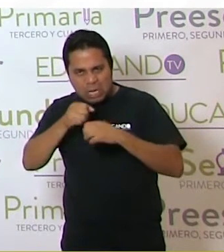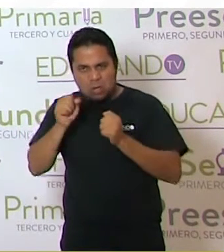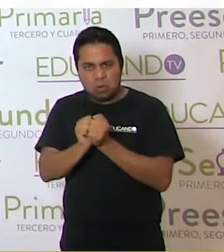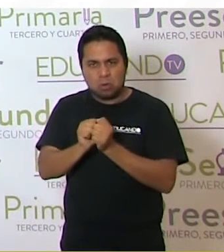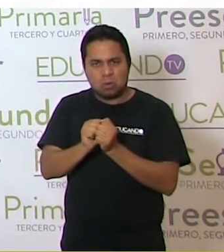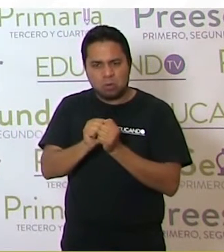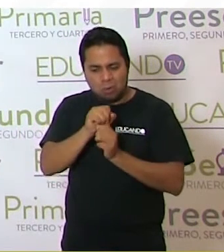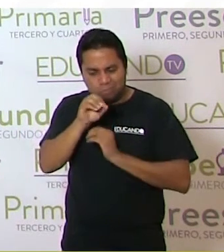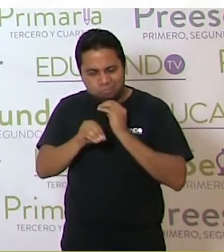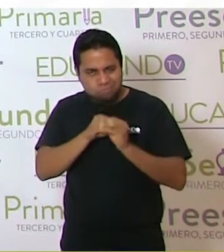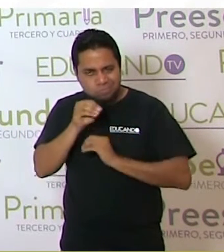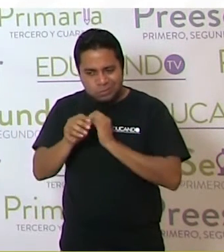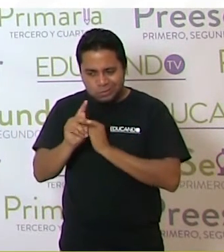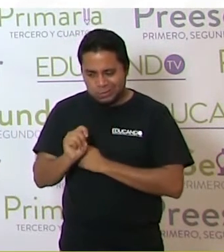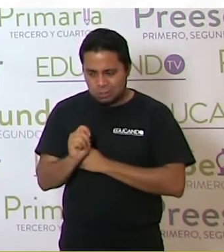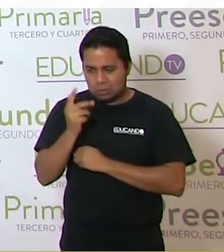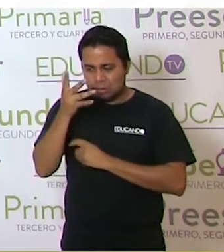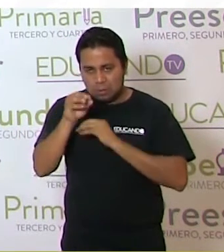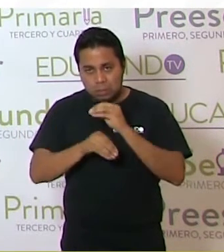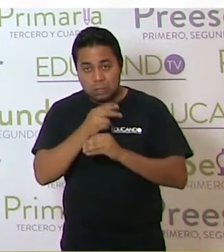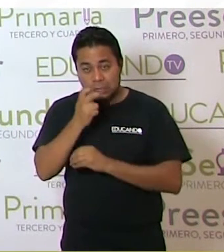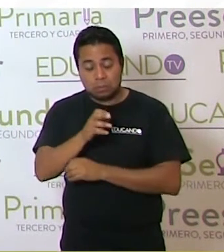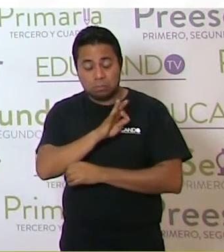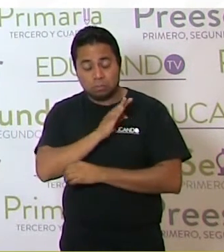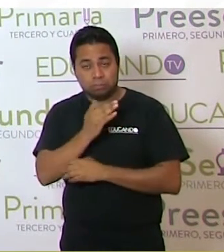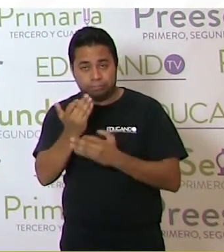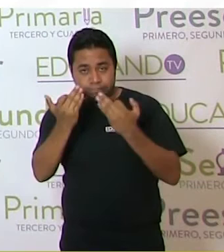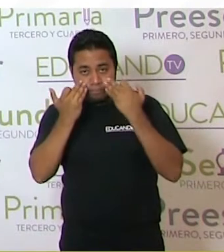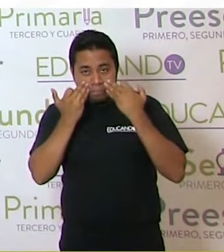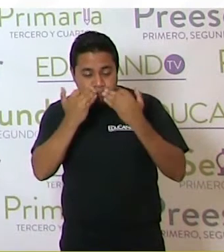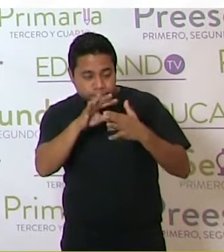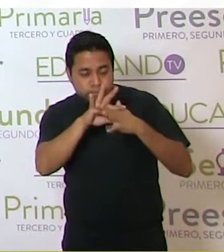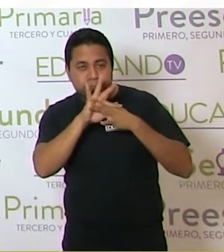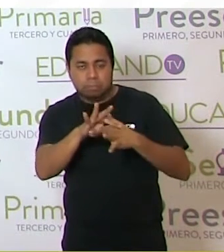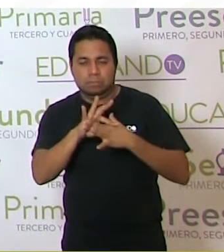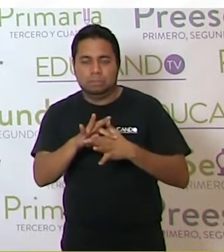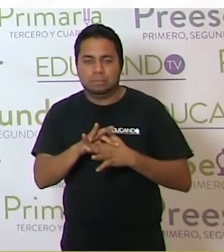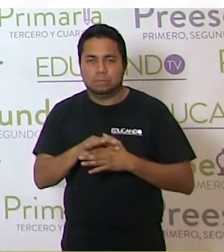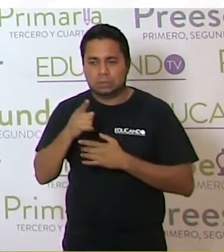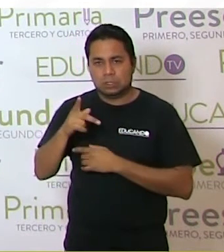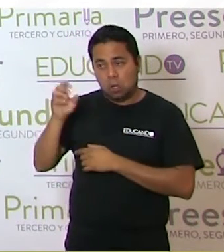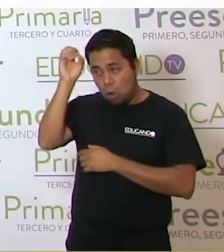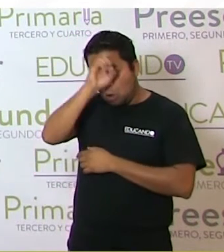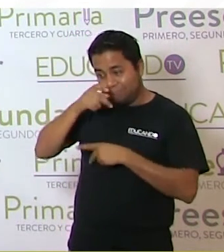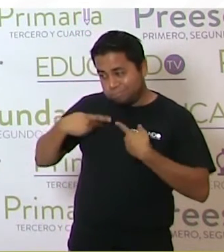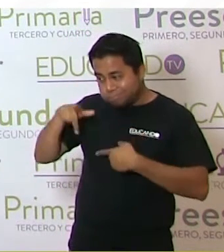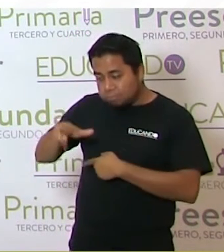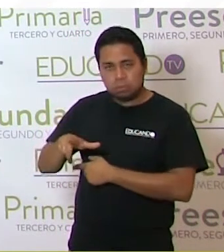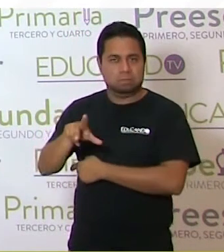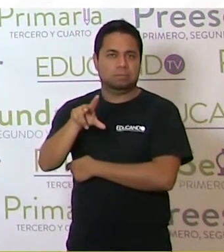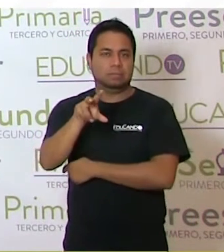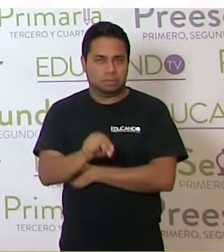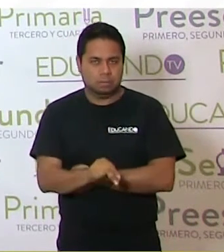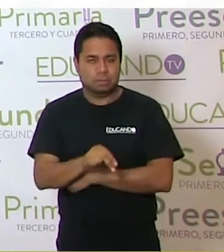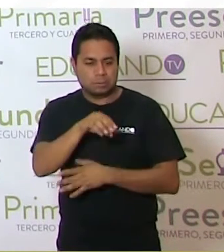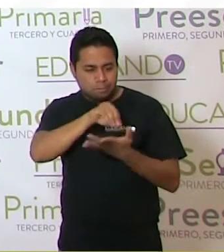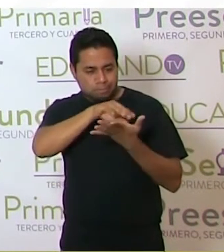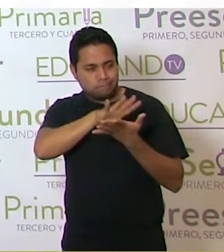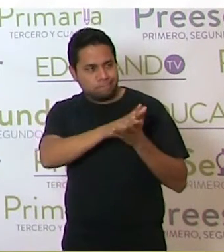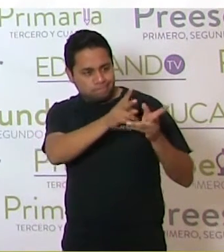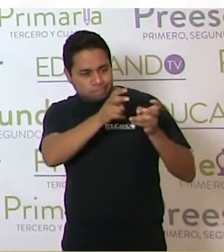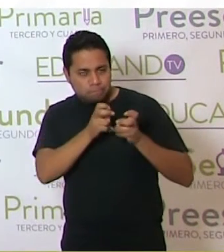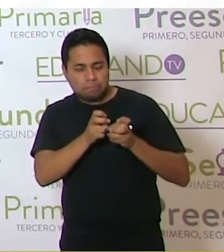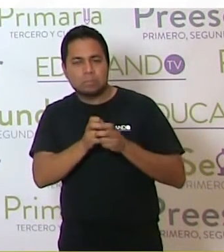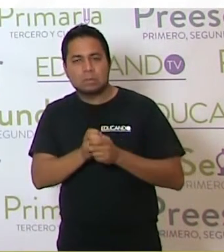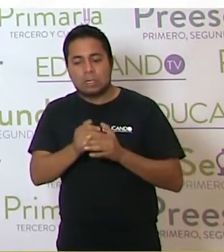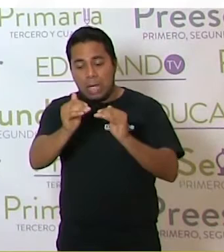y eso puede ser comprobable luego entonces tampoco es una opinión personal del autor lo que dice